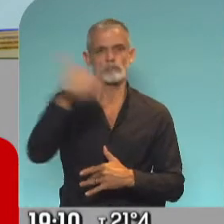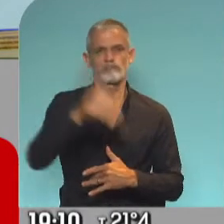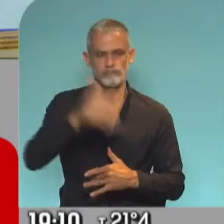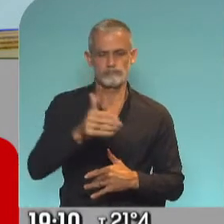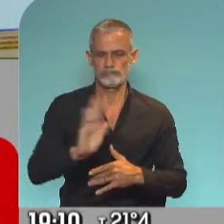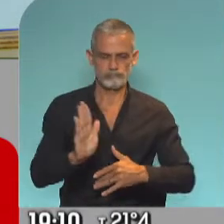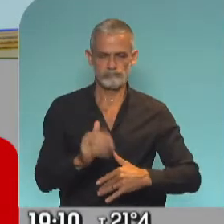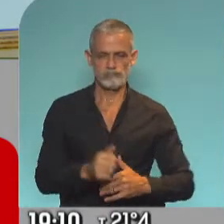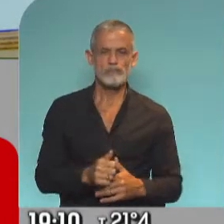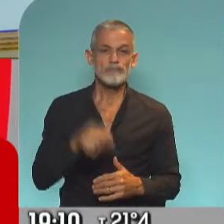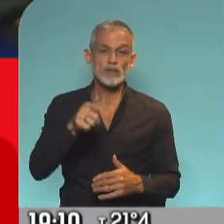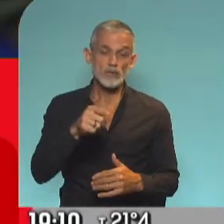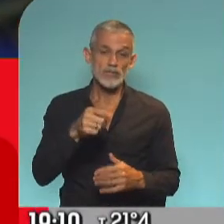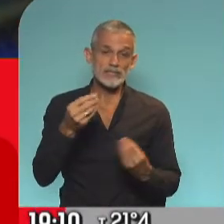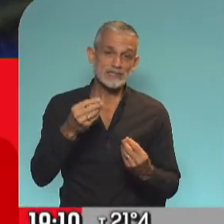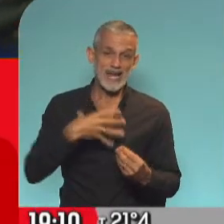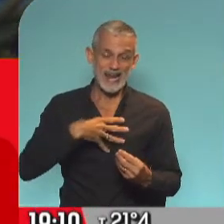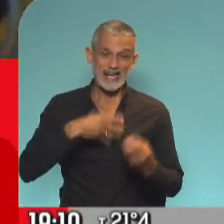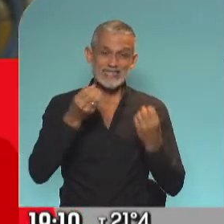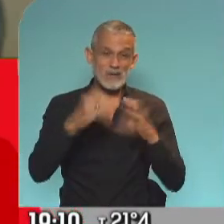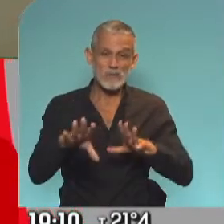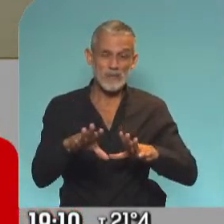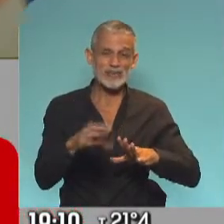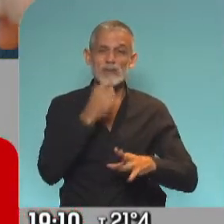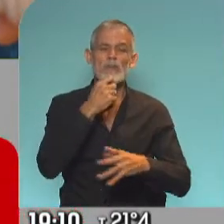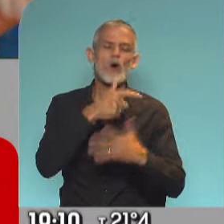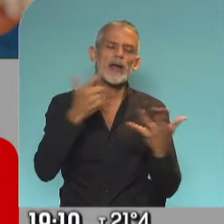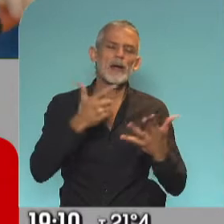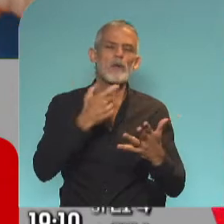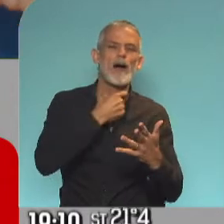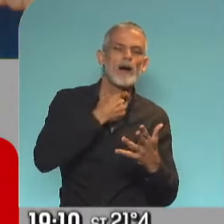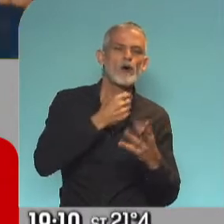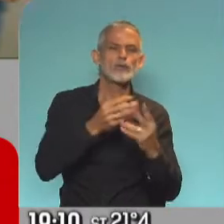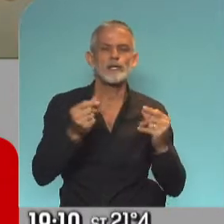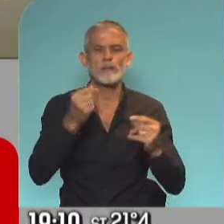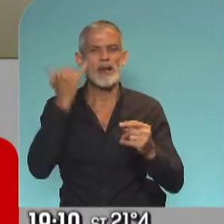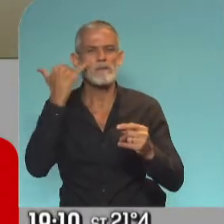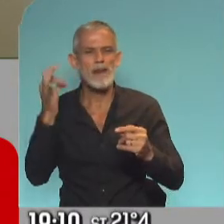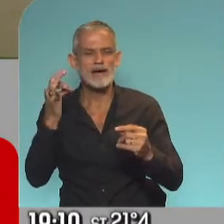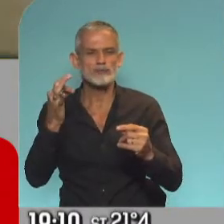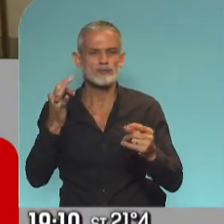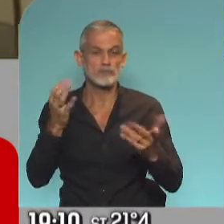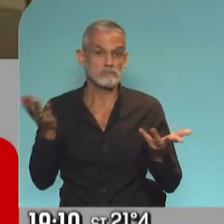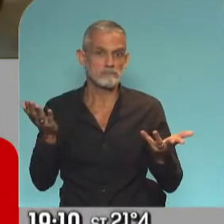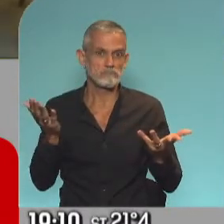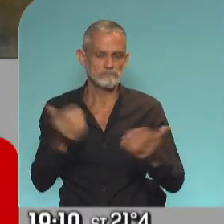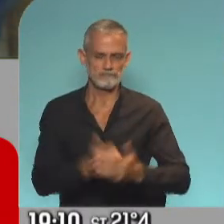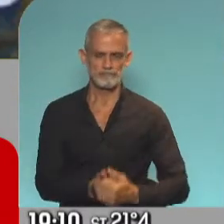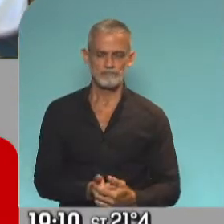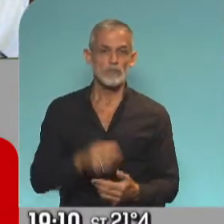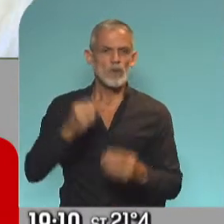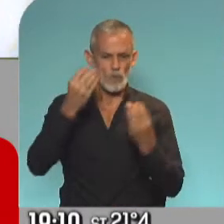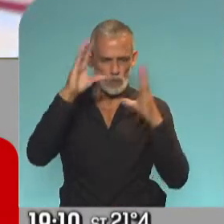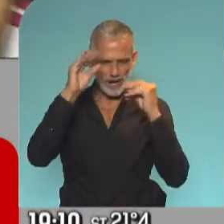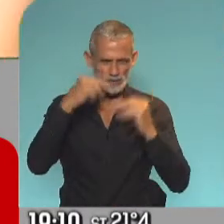especial, por ejemplo, implica que las clases comienzan en agosto y terminan en mayo, ¿no? Por eso están hoy en clase. Ministro, buenas